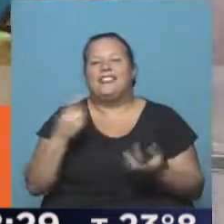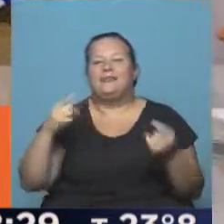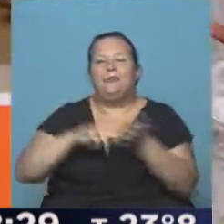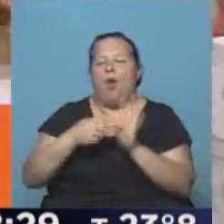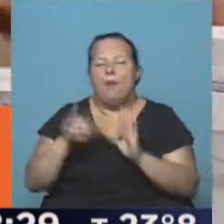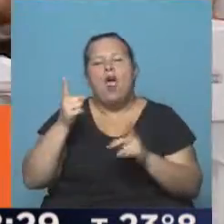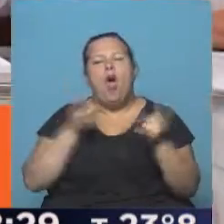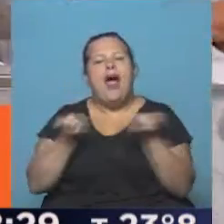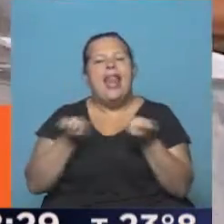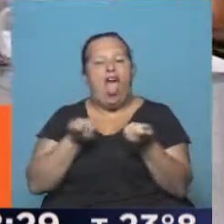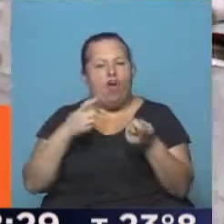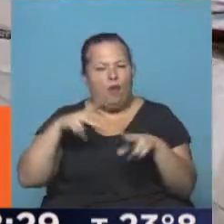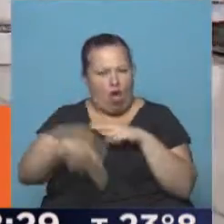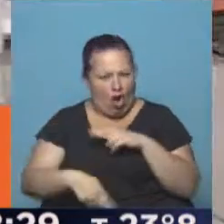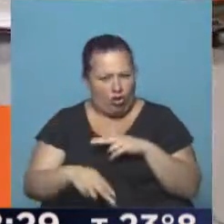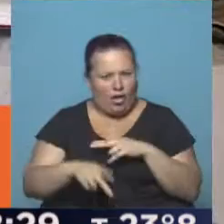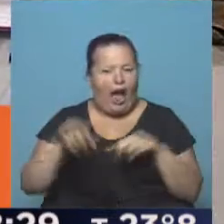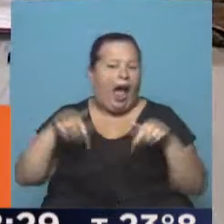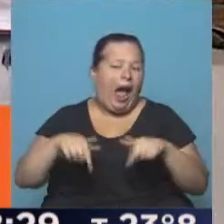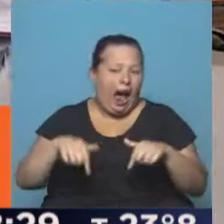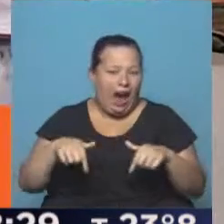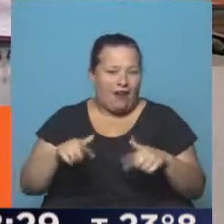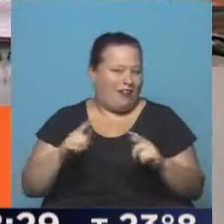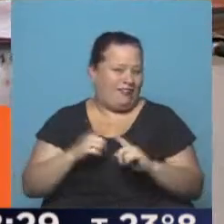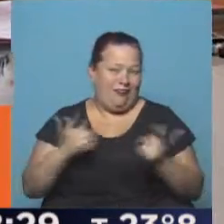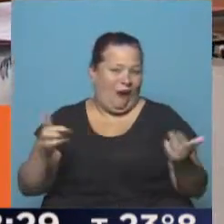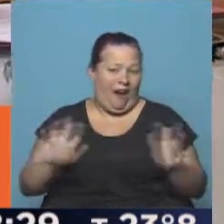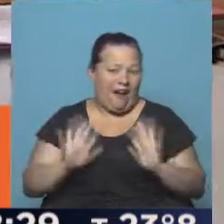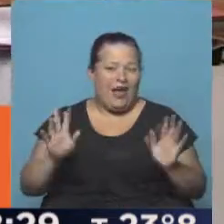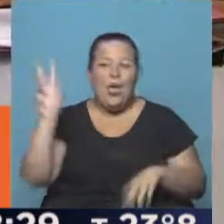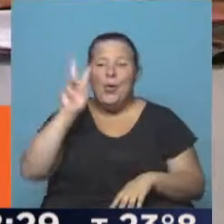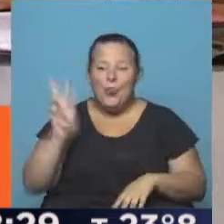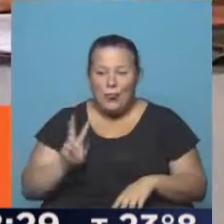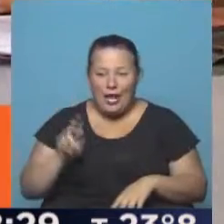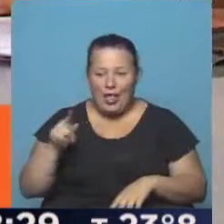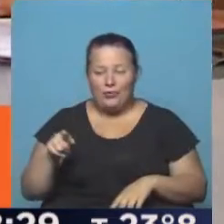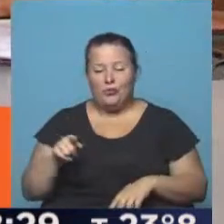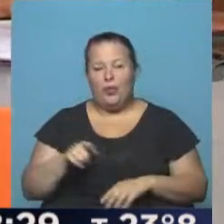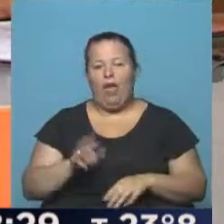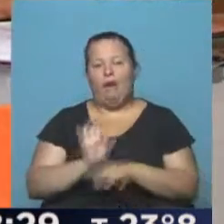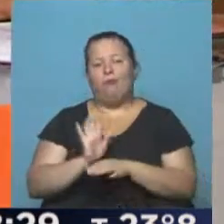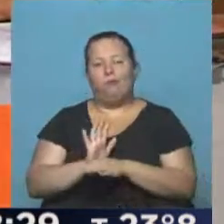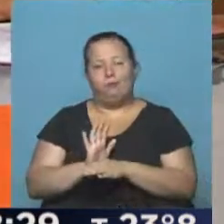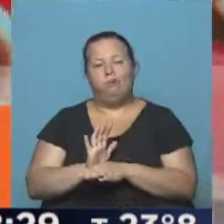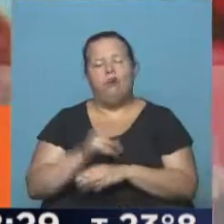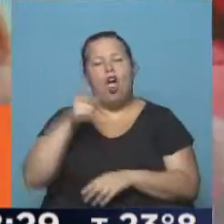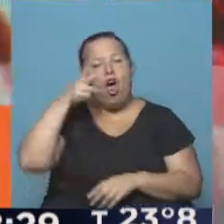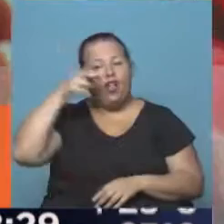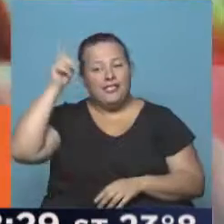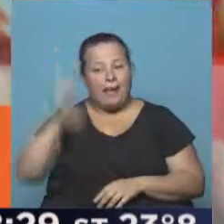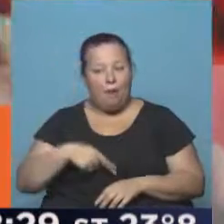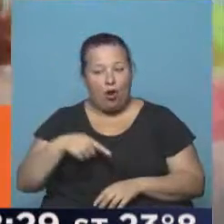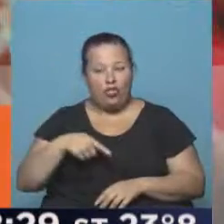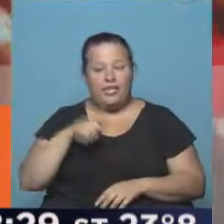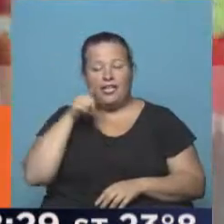flujo de negocios que se corte. Actualmente no. Casi no hay. Venezuela es el 80% de